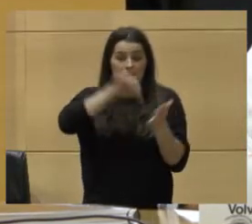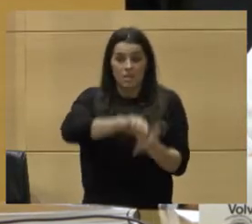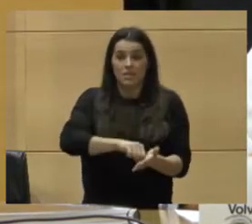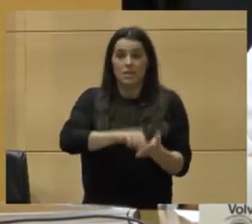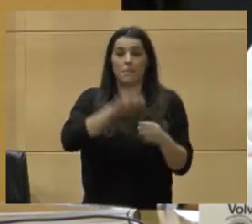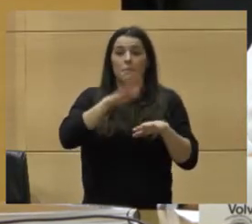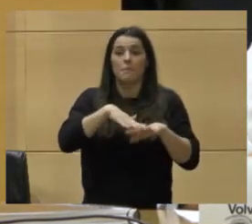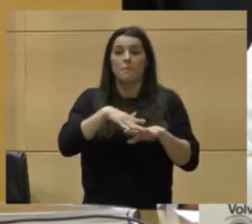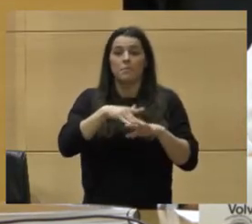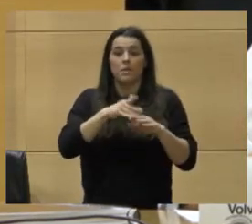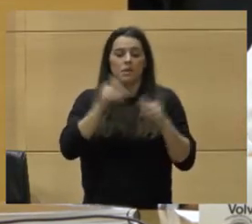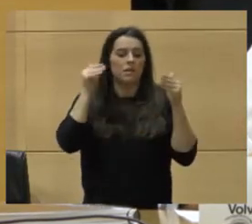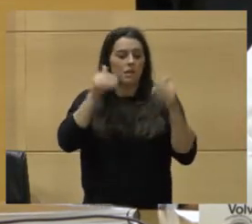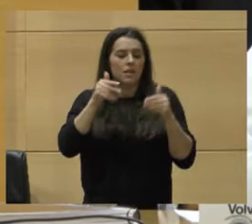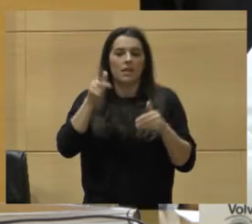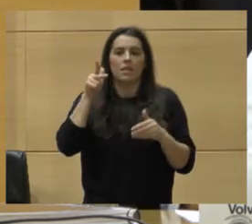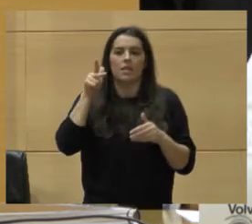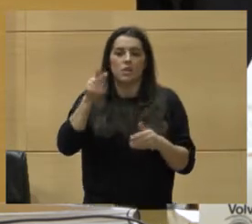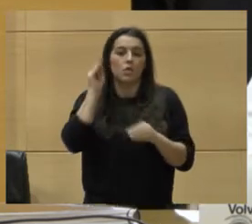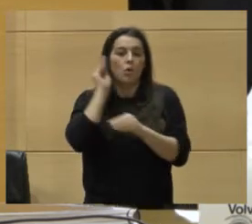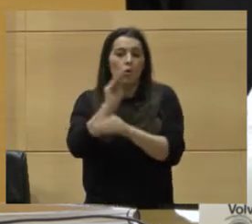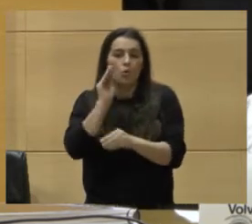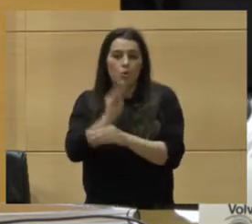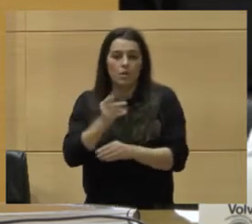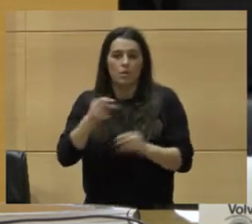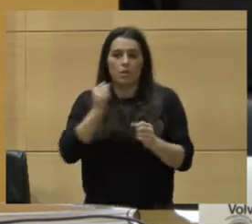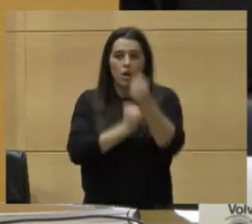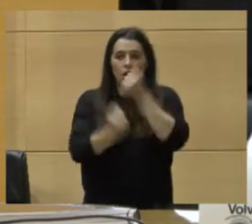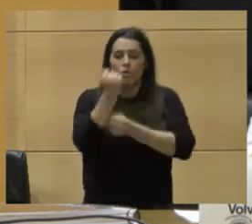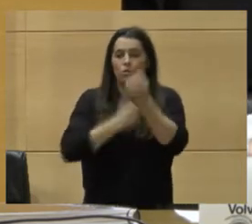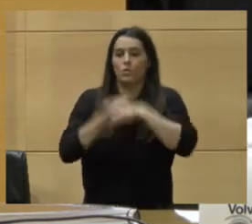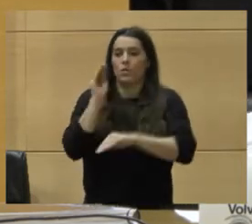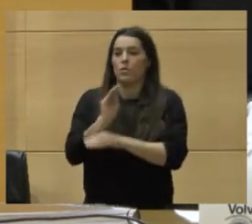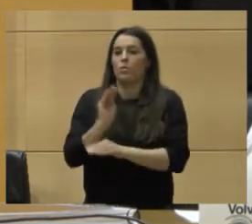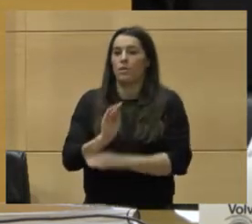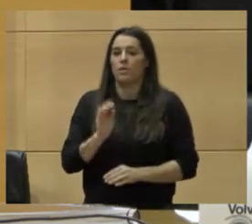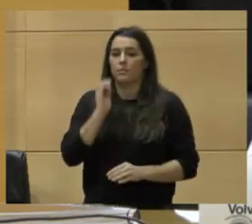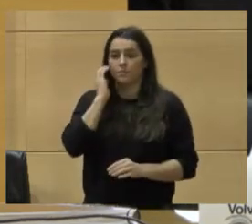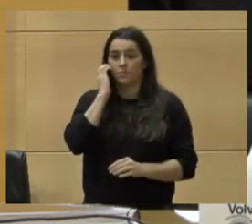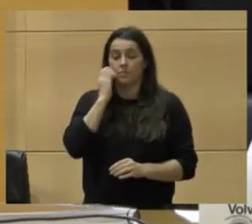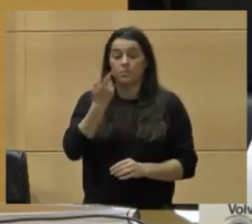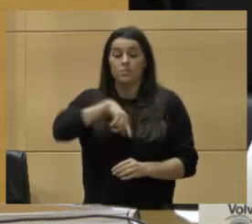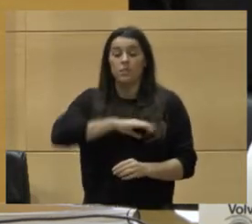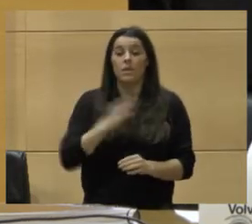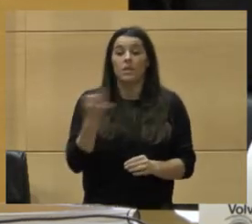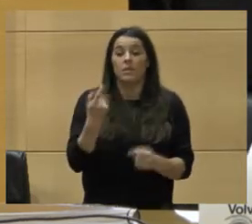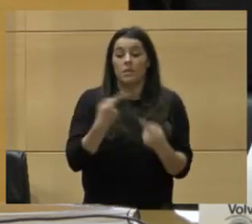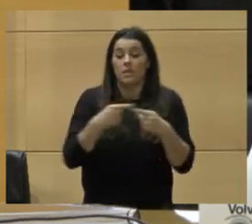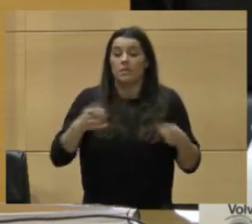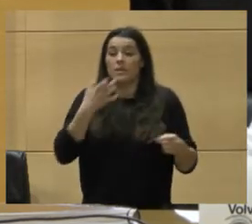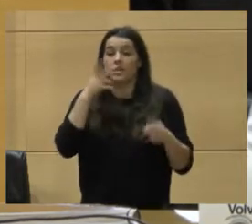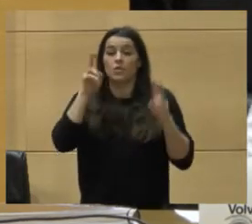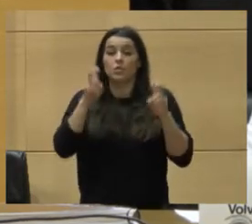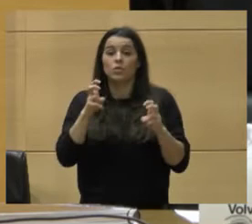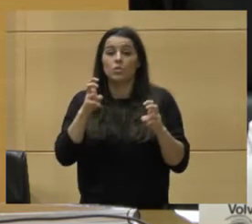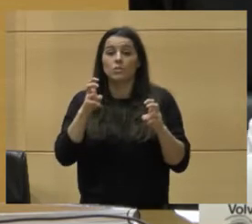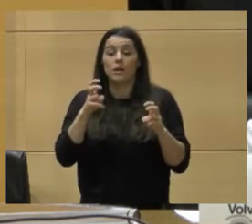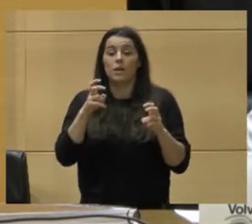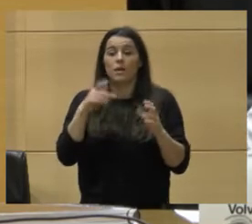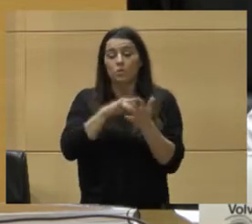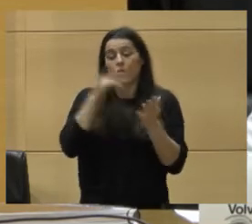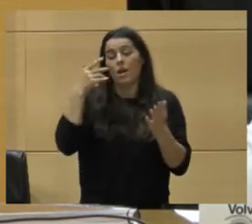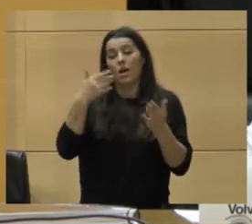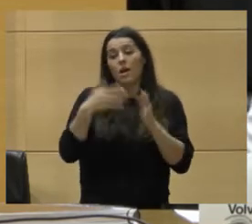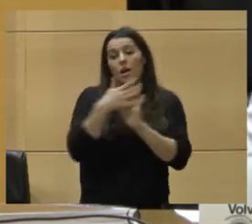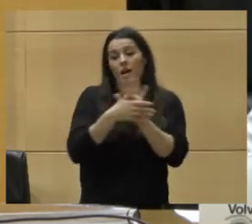una sociedad de los cuidados y una economía de los cuidados que hay que diferenciar y cuando hablamos del trabajo creo que lo que nos encontramos en este